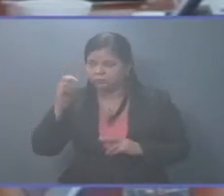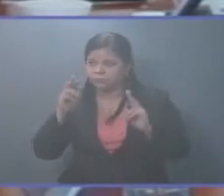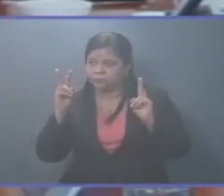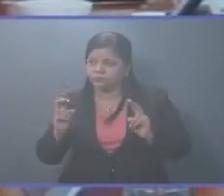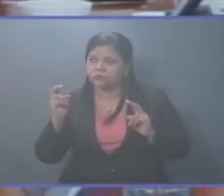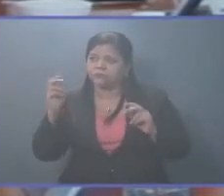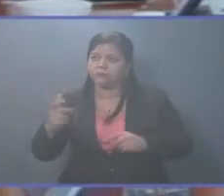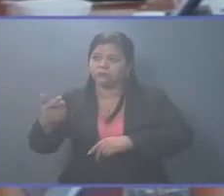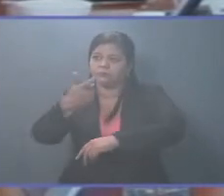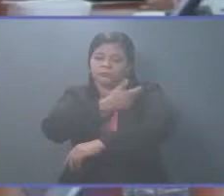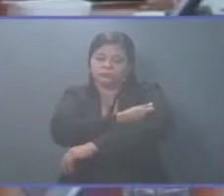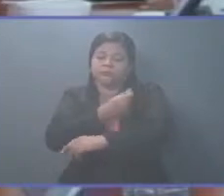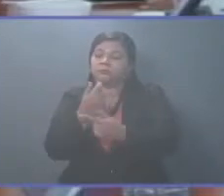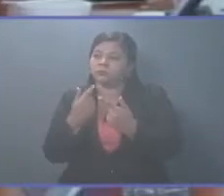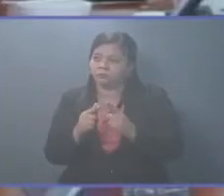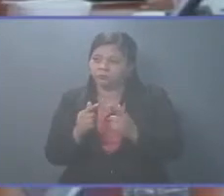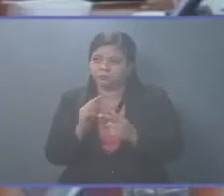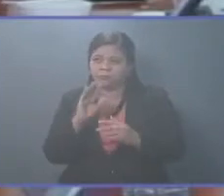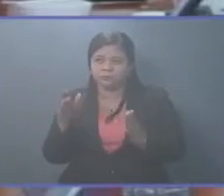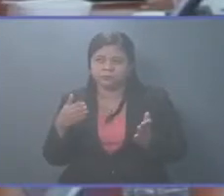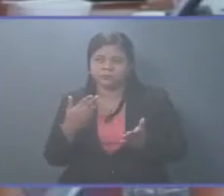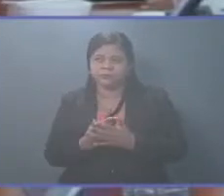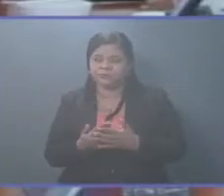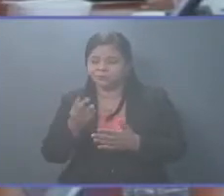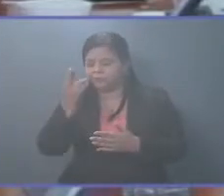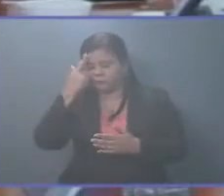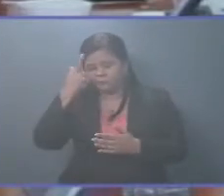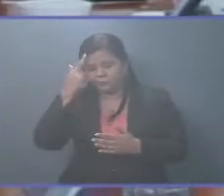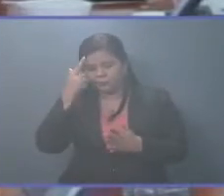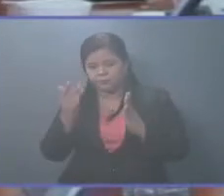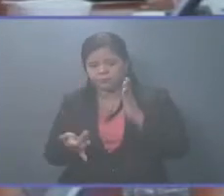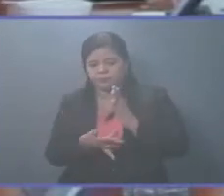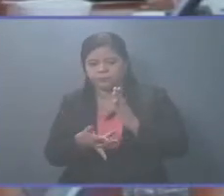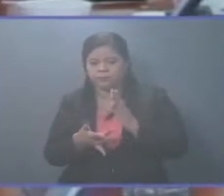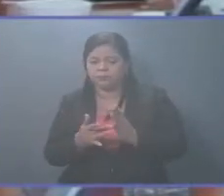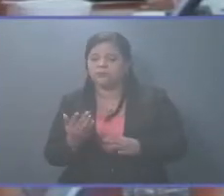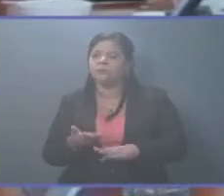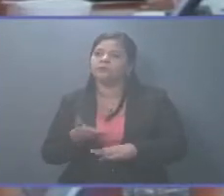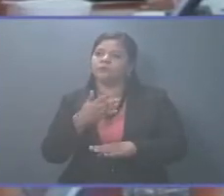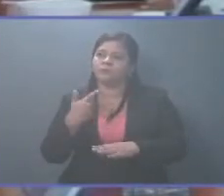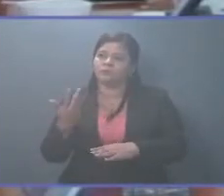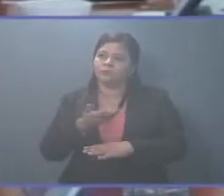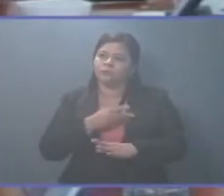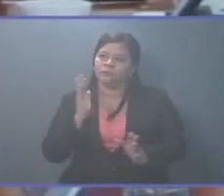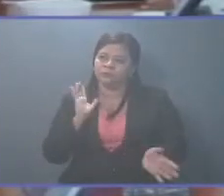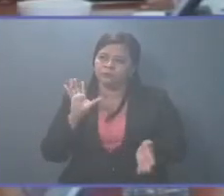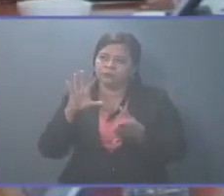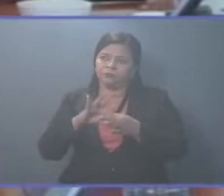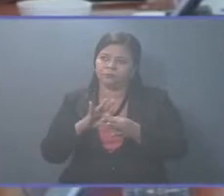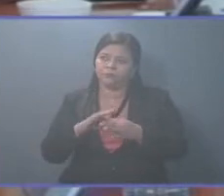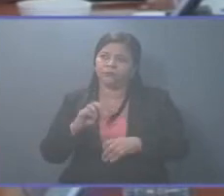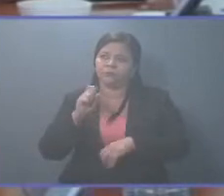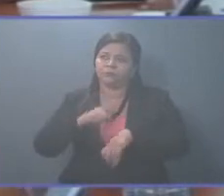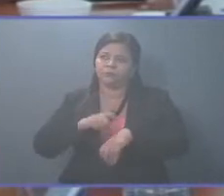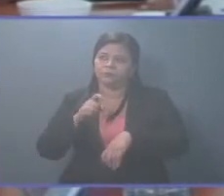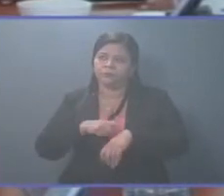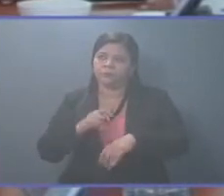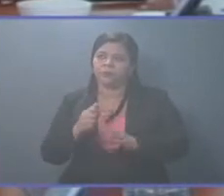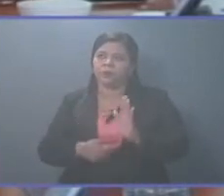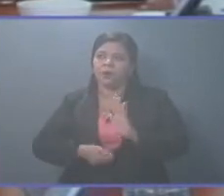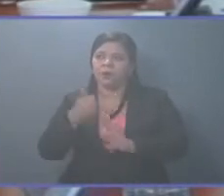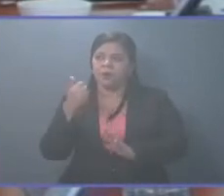vacuna, los cuestionamientos técnicos a los cuales nosotros nos apegamos en el momento de que se va a hacer